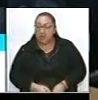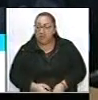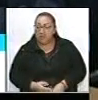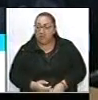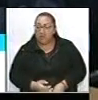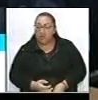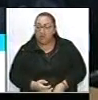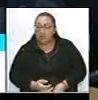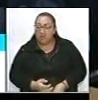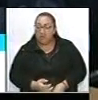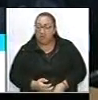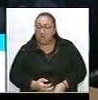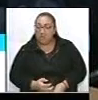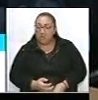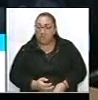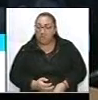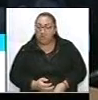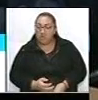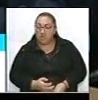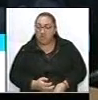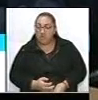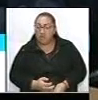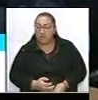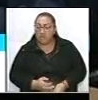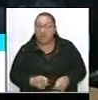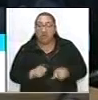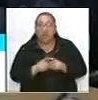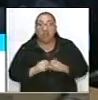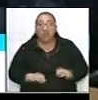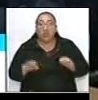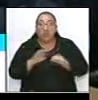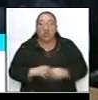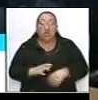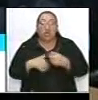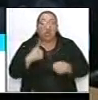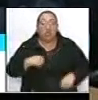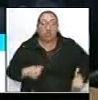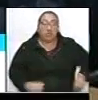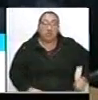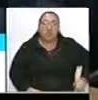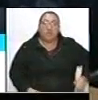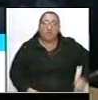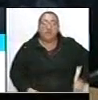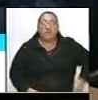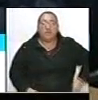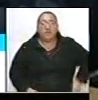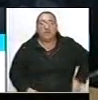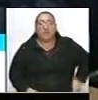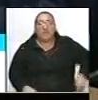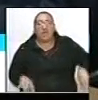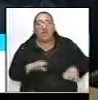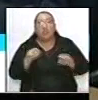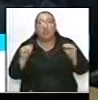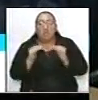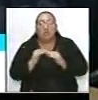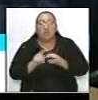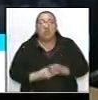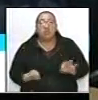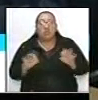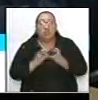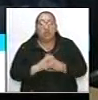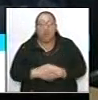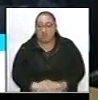a capacitarse. También es cierto que no todas las municipalidades realizan lo mismo. Y es muy